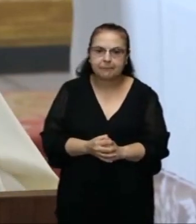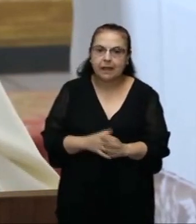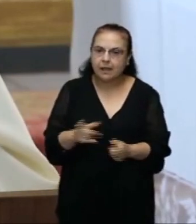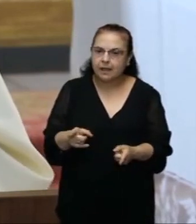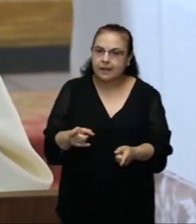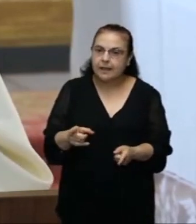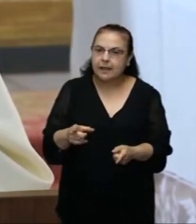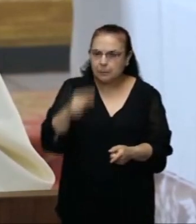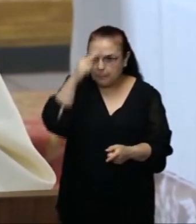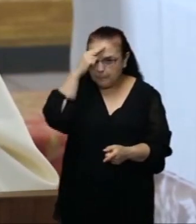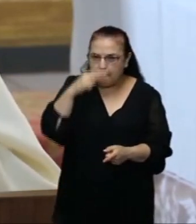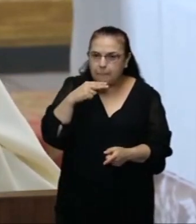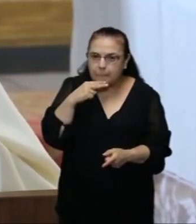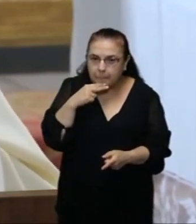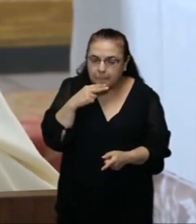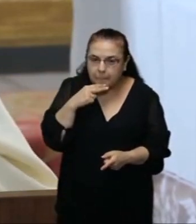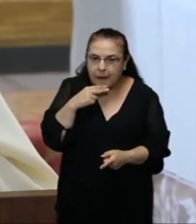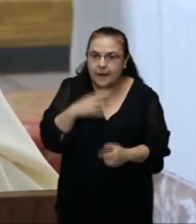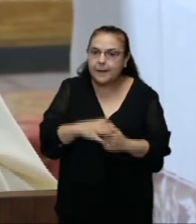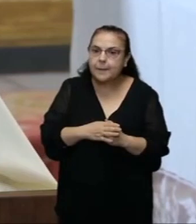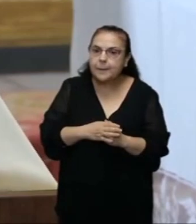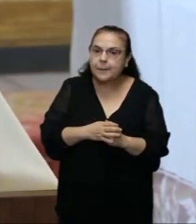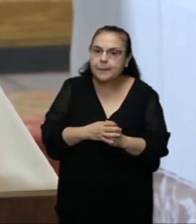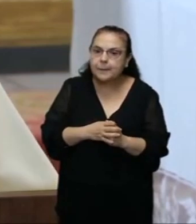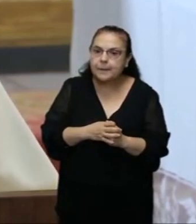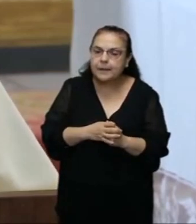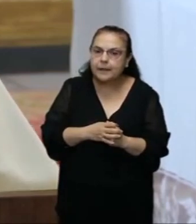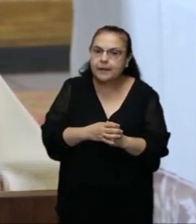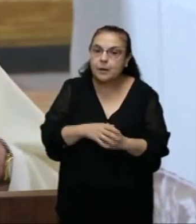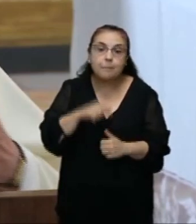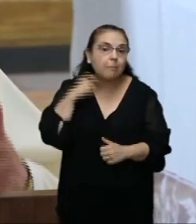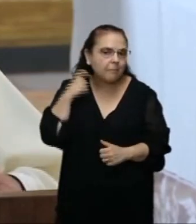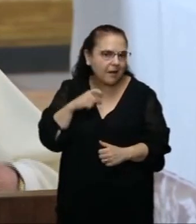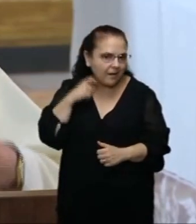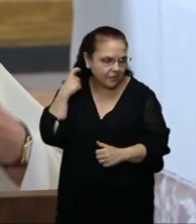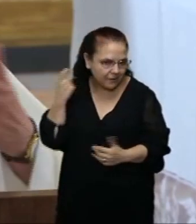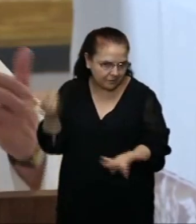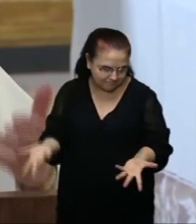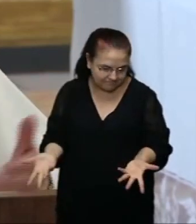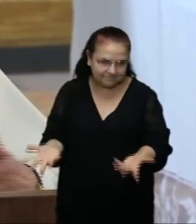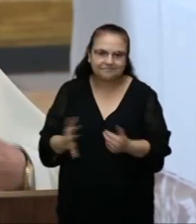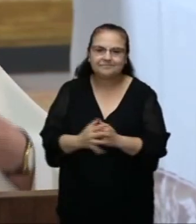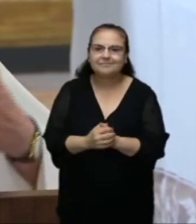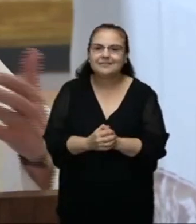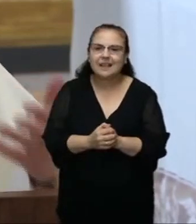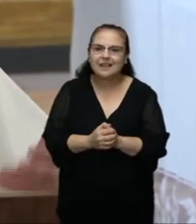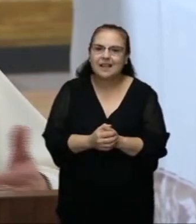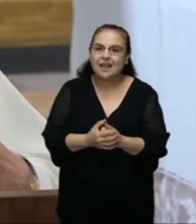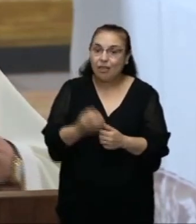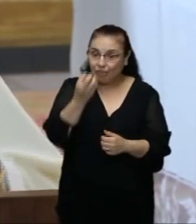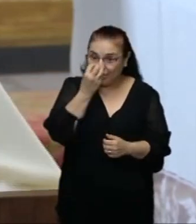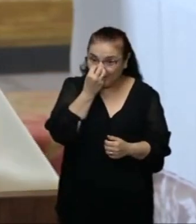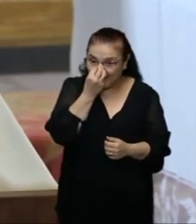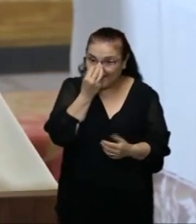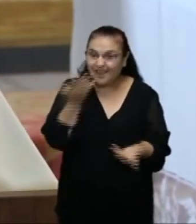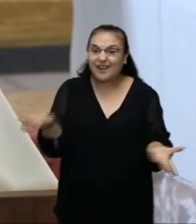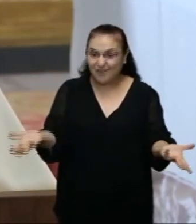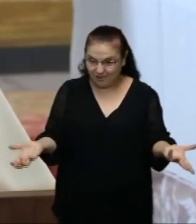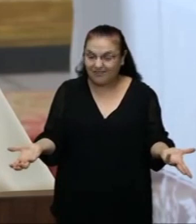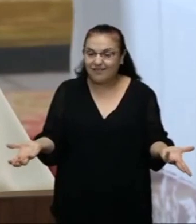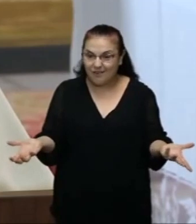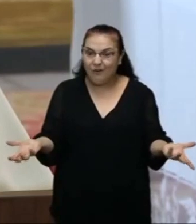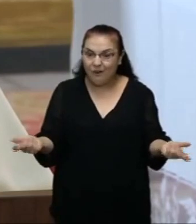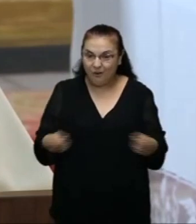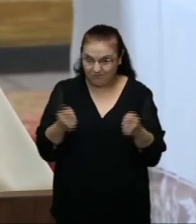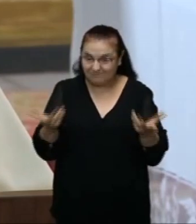el padre Aumente, que es el que lleva circos y el que lleva payasos, el que lleva todos